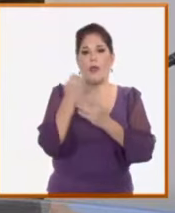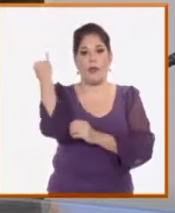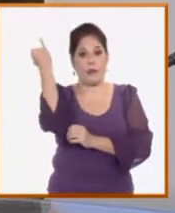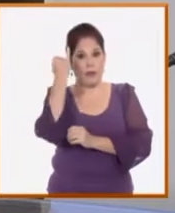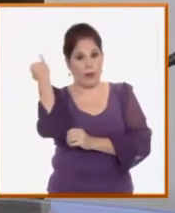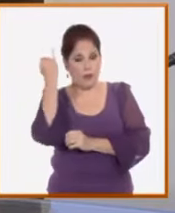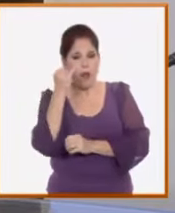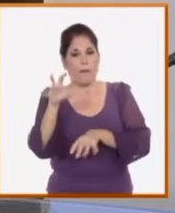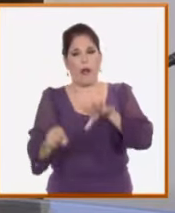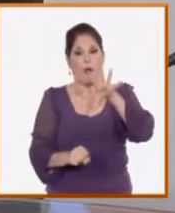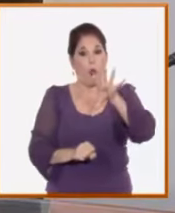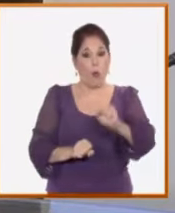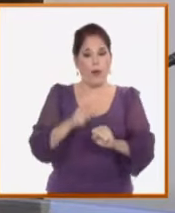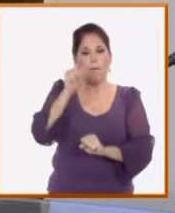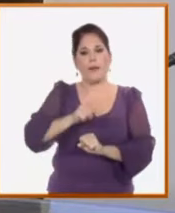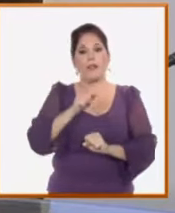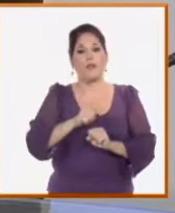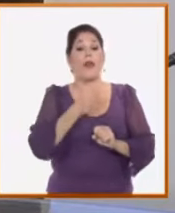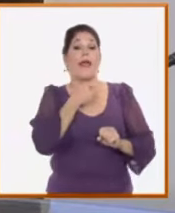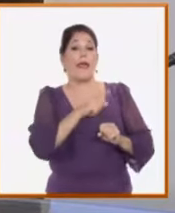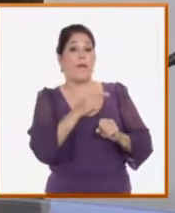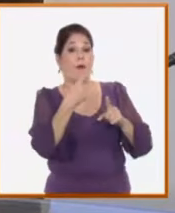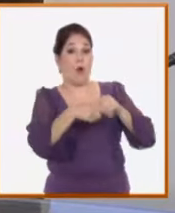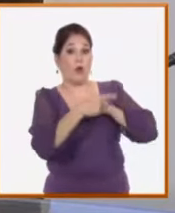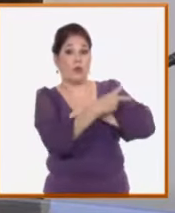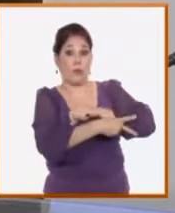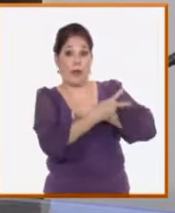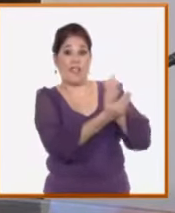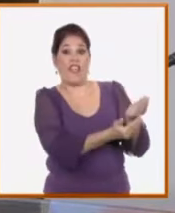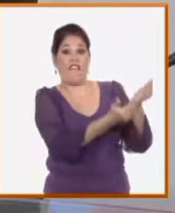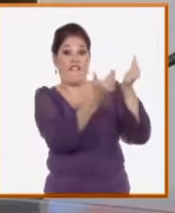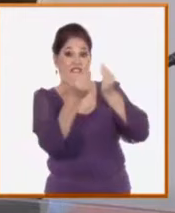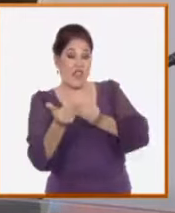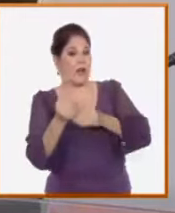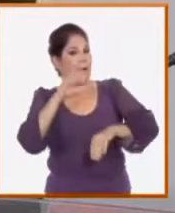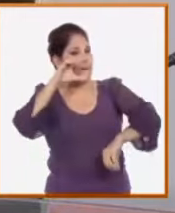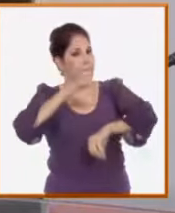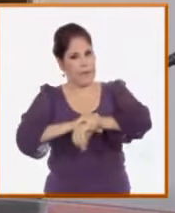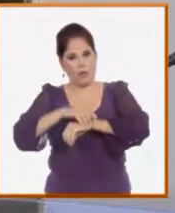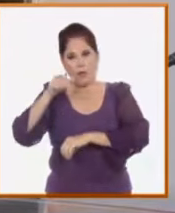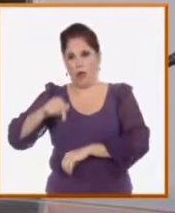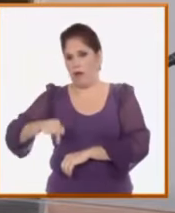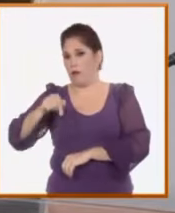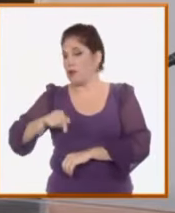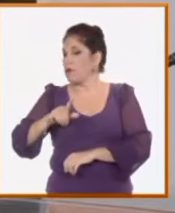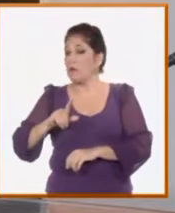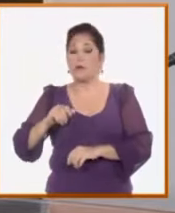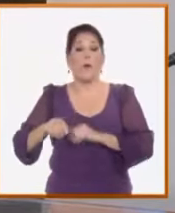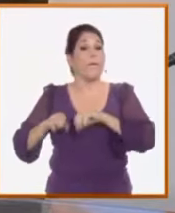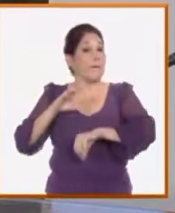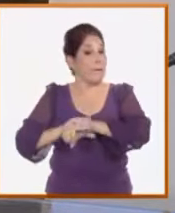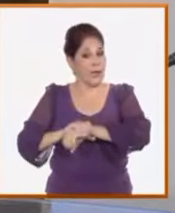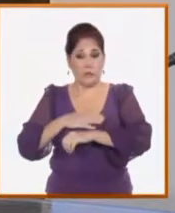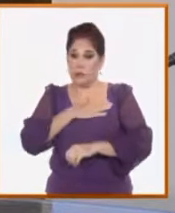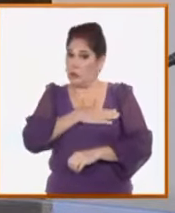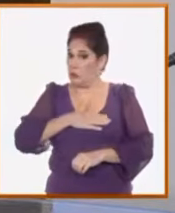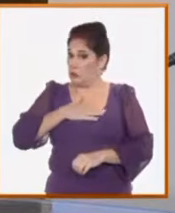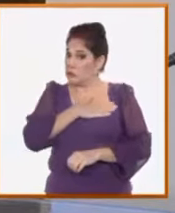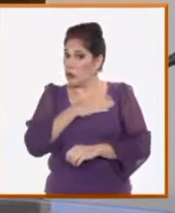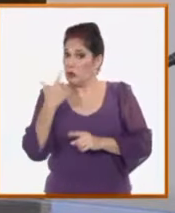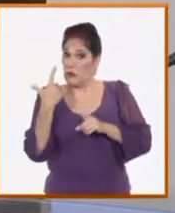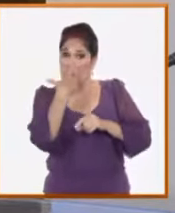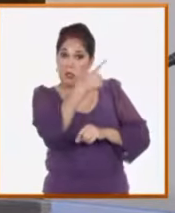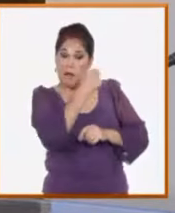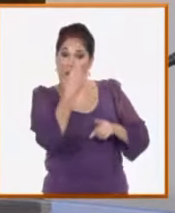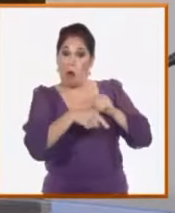para la cartura ición de cubanos organizadores de operaciones de droga contra Cuba no hay impunidad existen la los